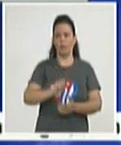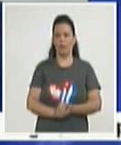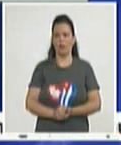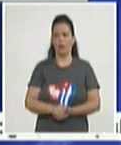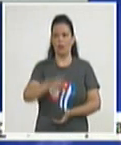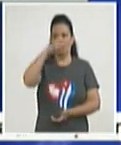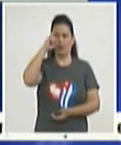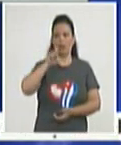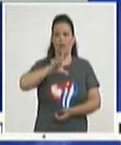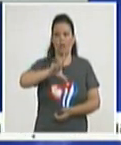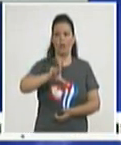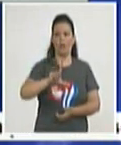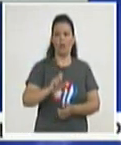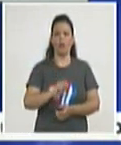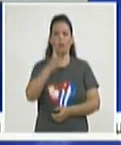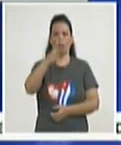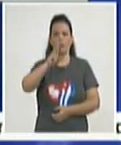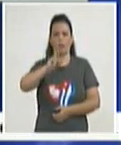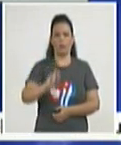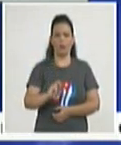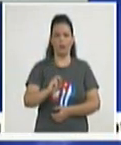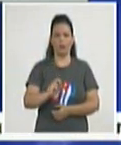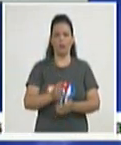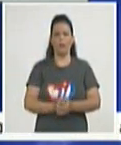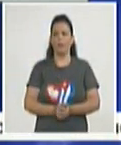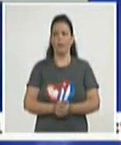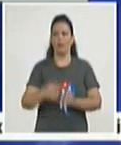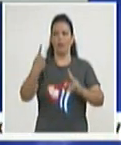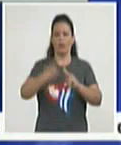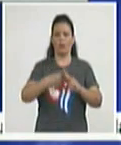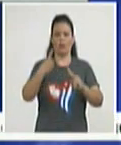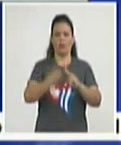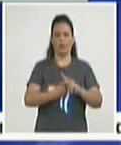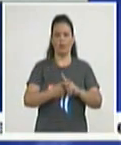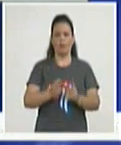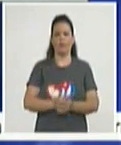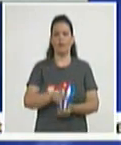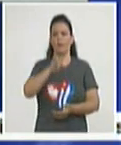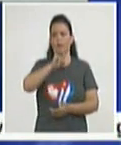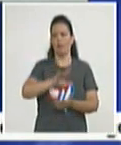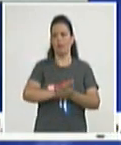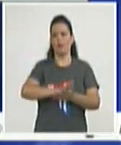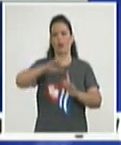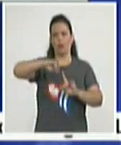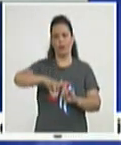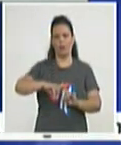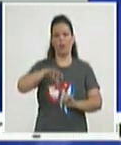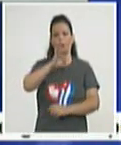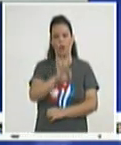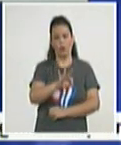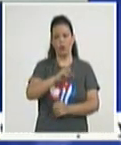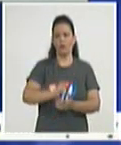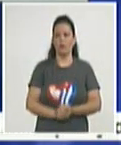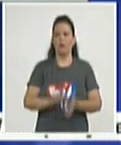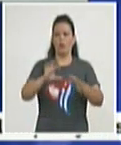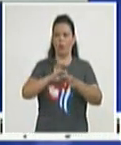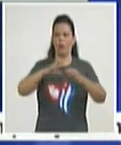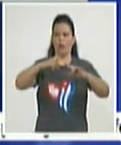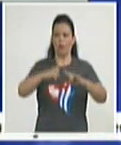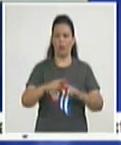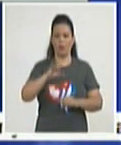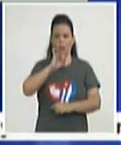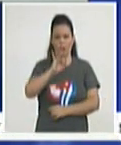Maicí 15, Yateras 9, Manuel Tames 8 casos positivos, Guantánamo 7 y